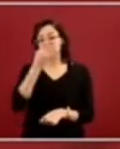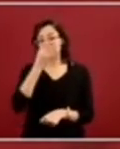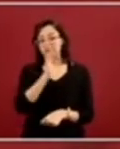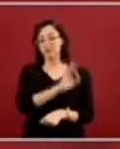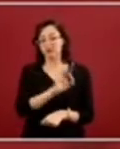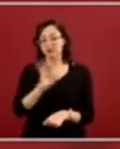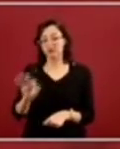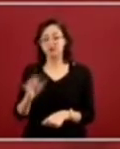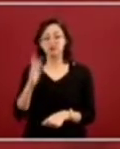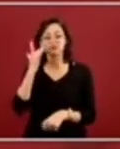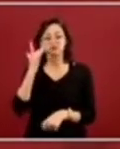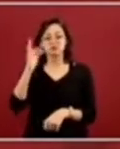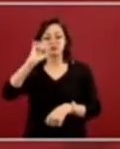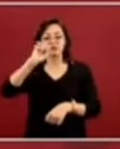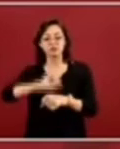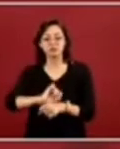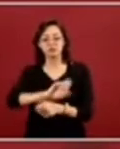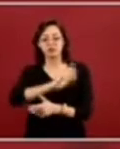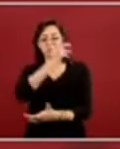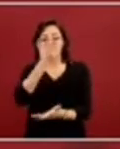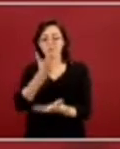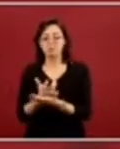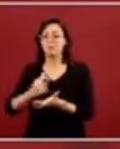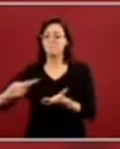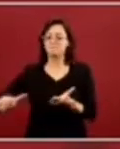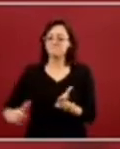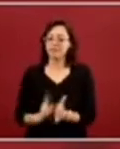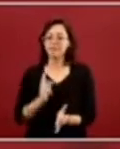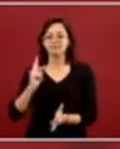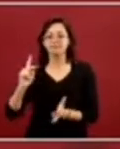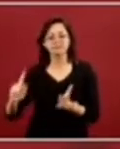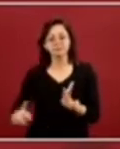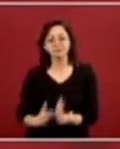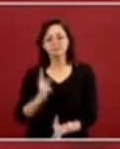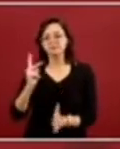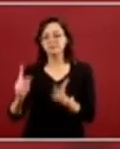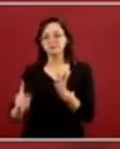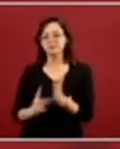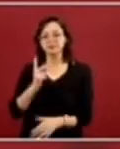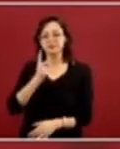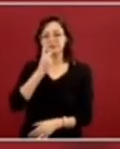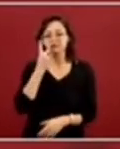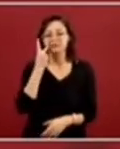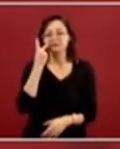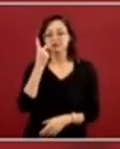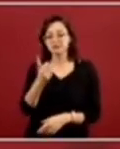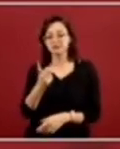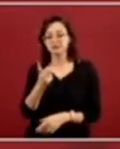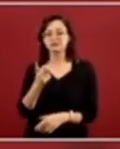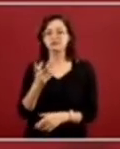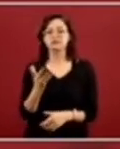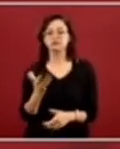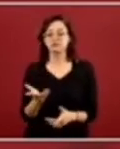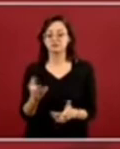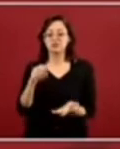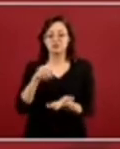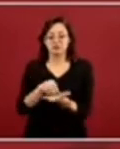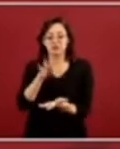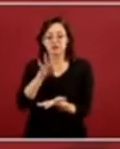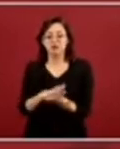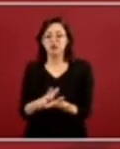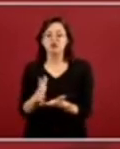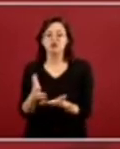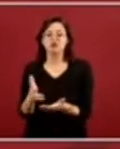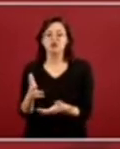de Semana Santa y aunque hemos insistido que esta pausa que está establecida hasta